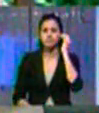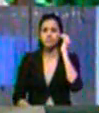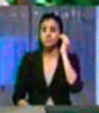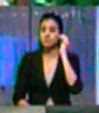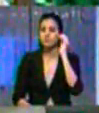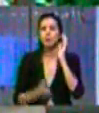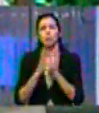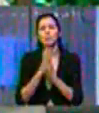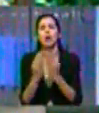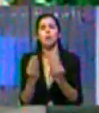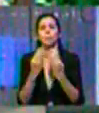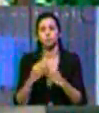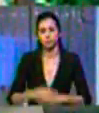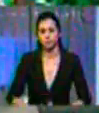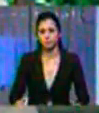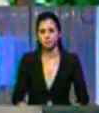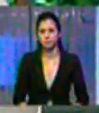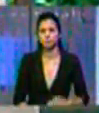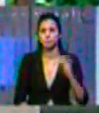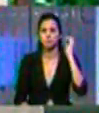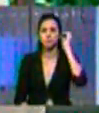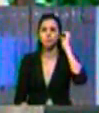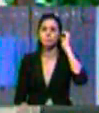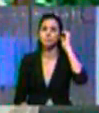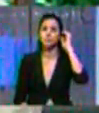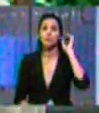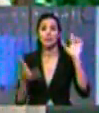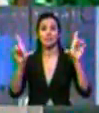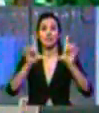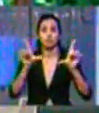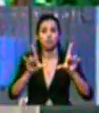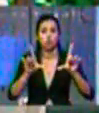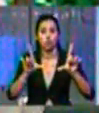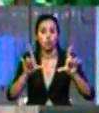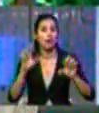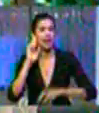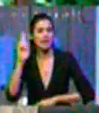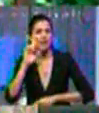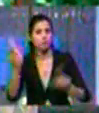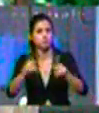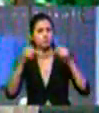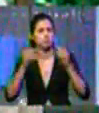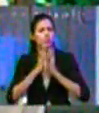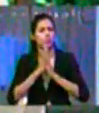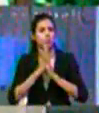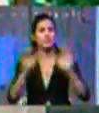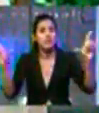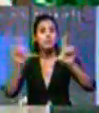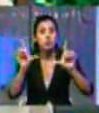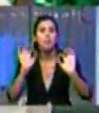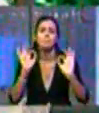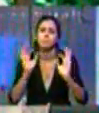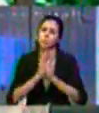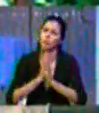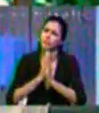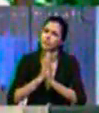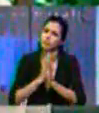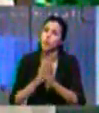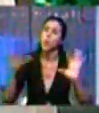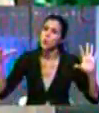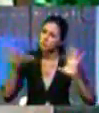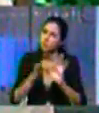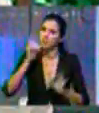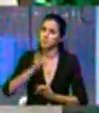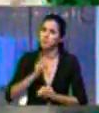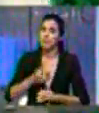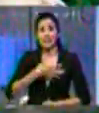Pido apoyo de los medios de comunicación, de las televisoras. Es tiempo de unirnos. Si